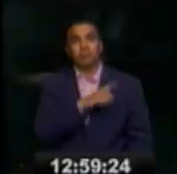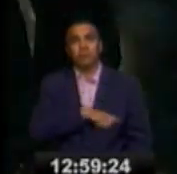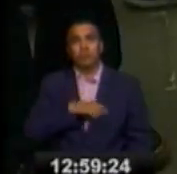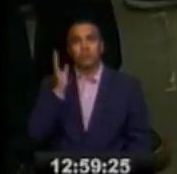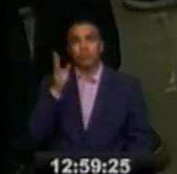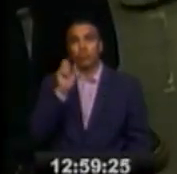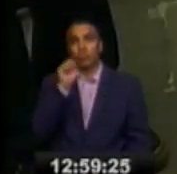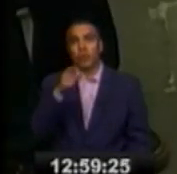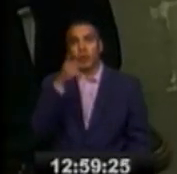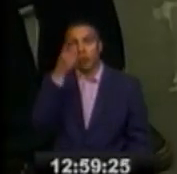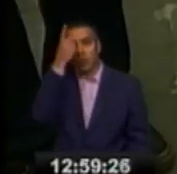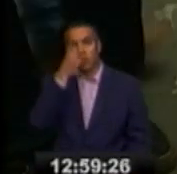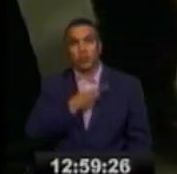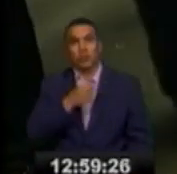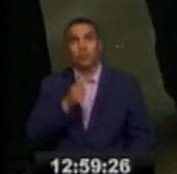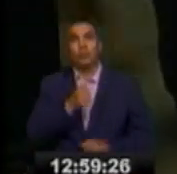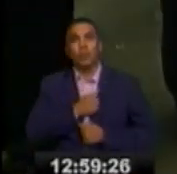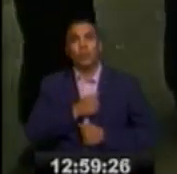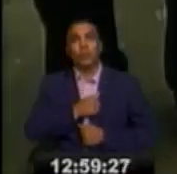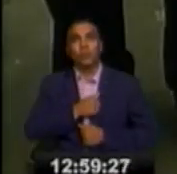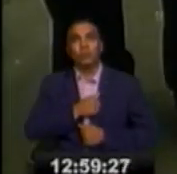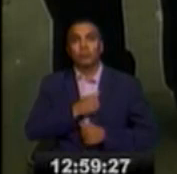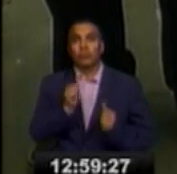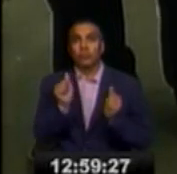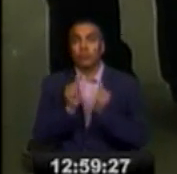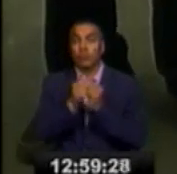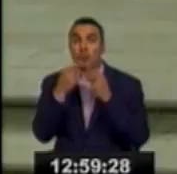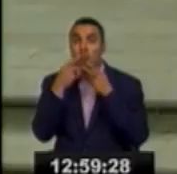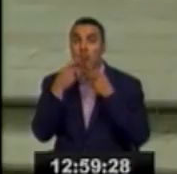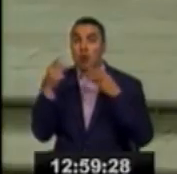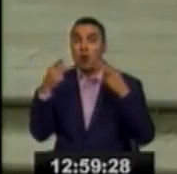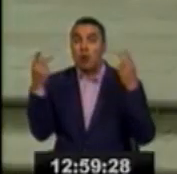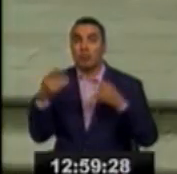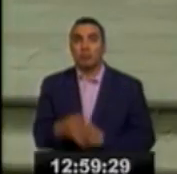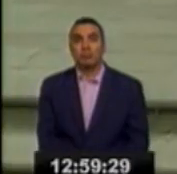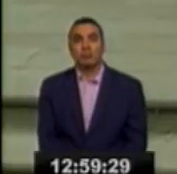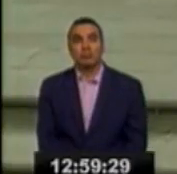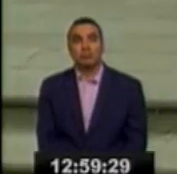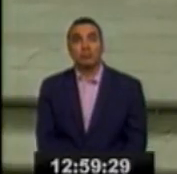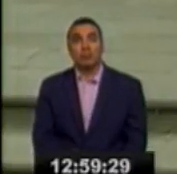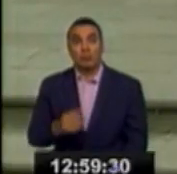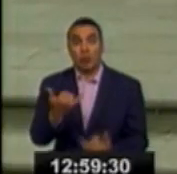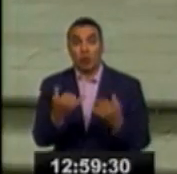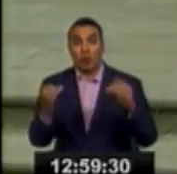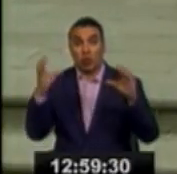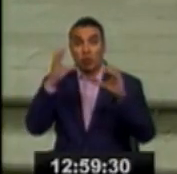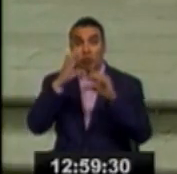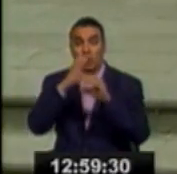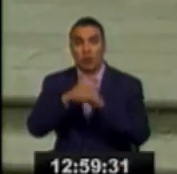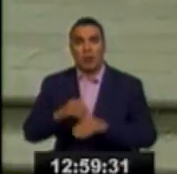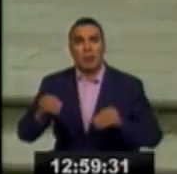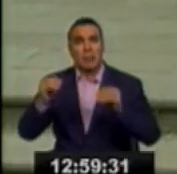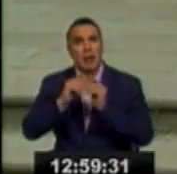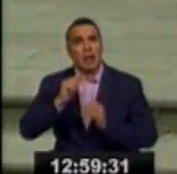que él pueda tomar las acciones pertinentes ante estas publicaciones. En la tercera emisión de El Noticiero les